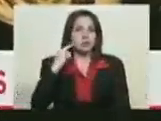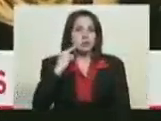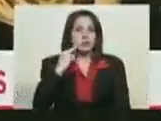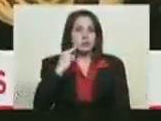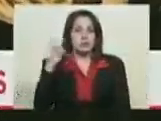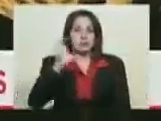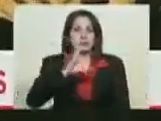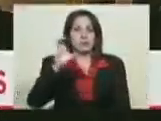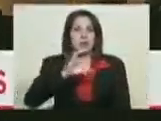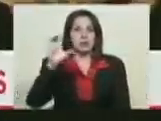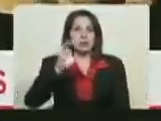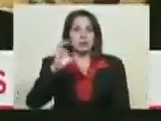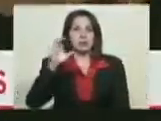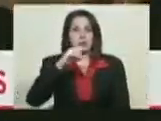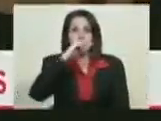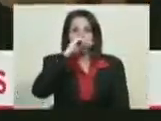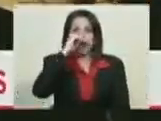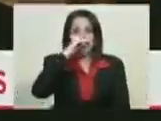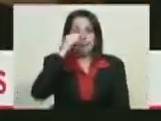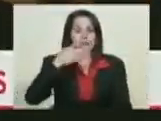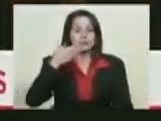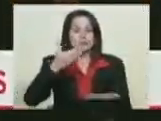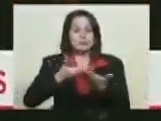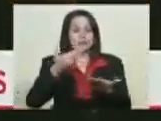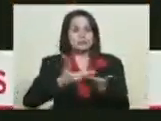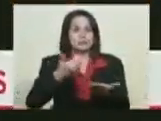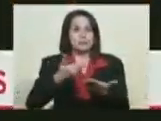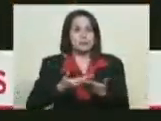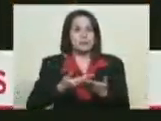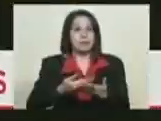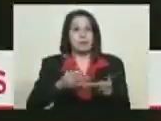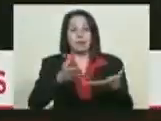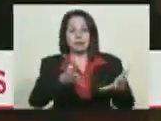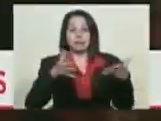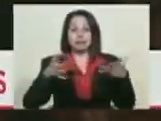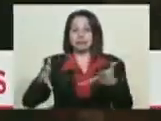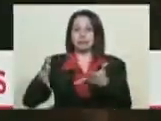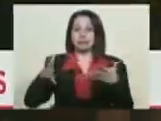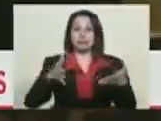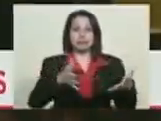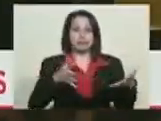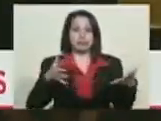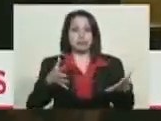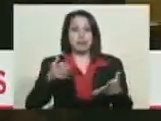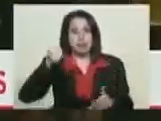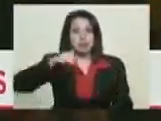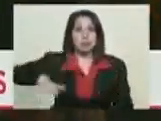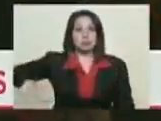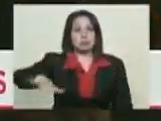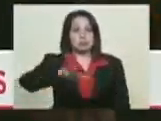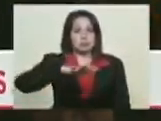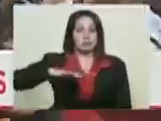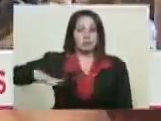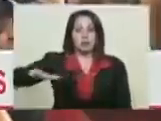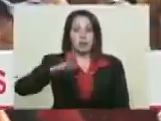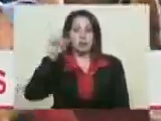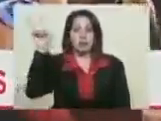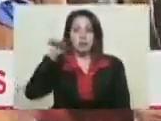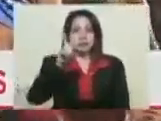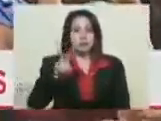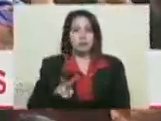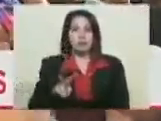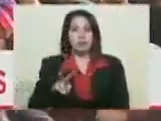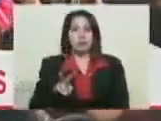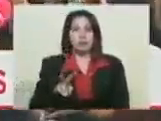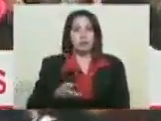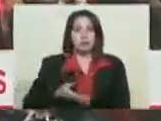de Caracas, testigo de grandes victorias por parte del pueblo venezolano. Y